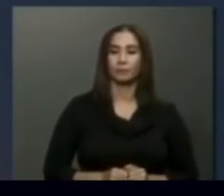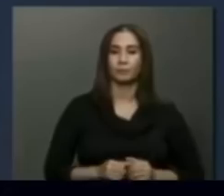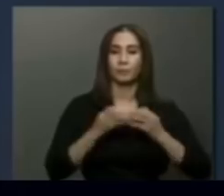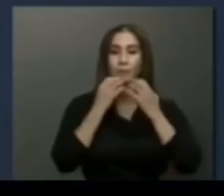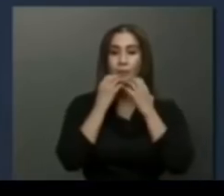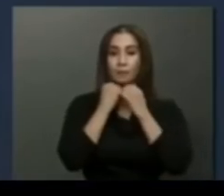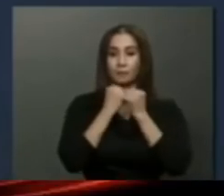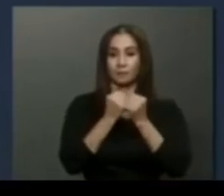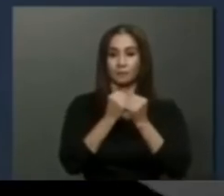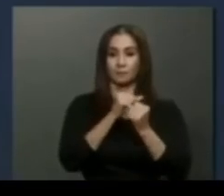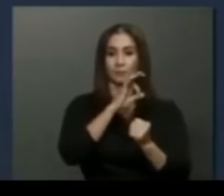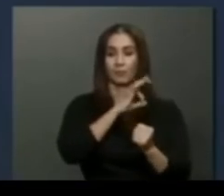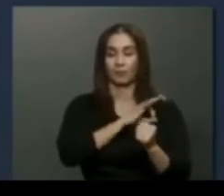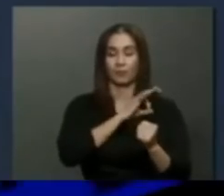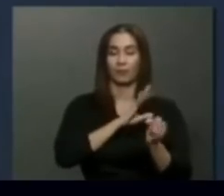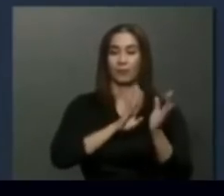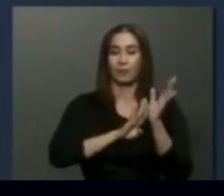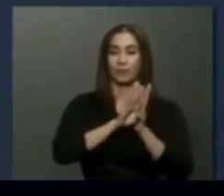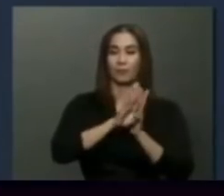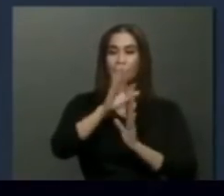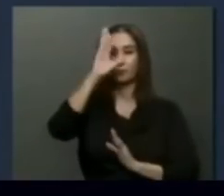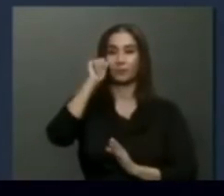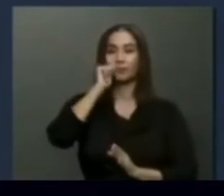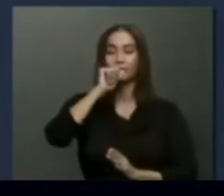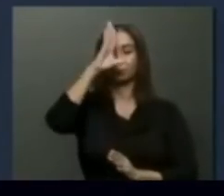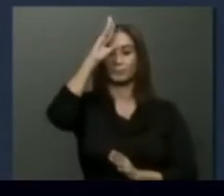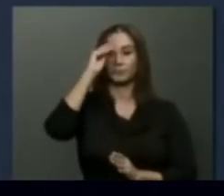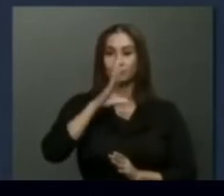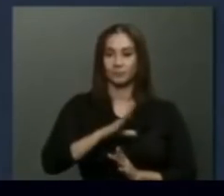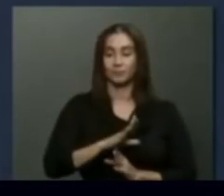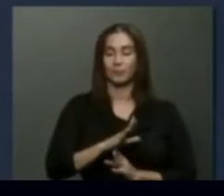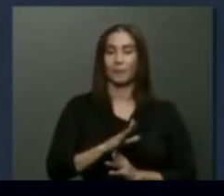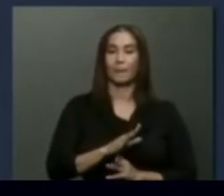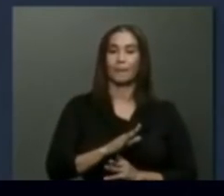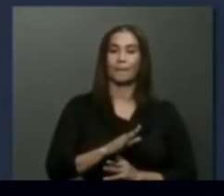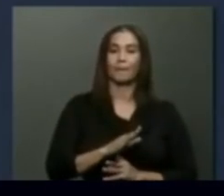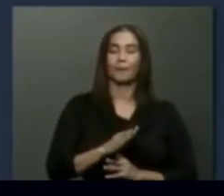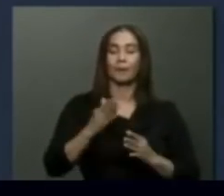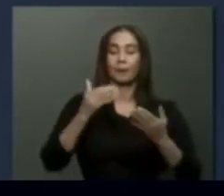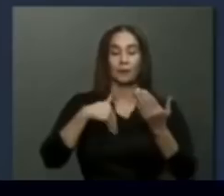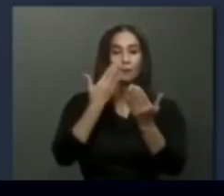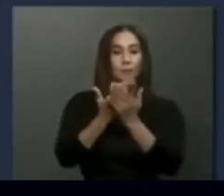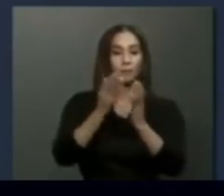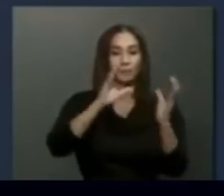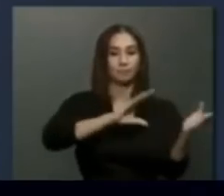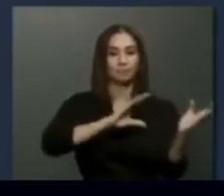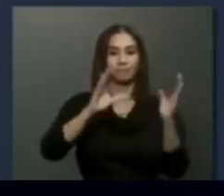Estimadas beneficiarias de Supérate, señoras y señores, hemos llegado a la